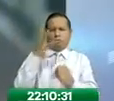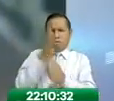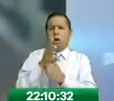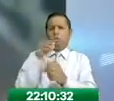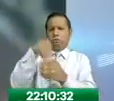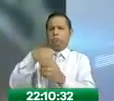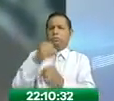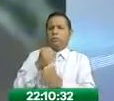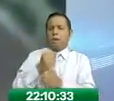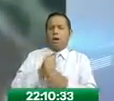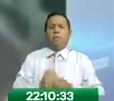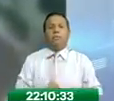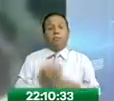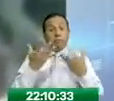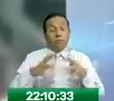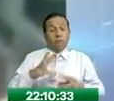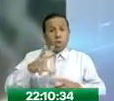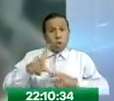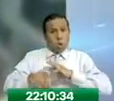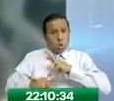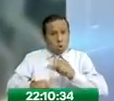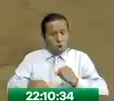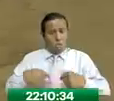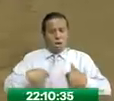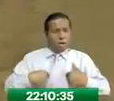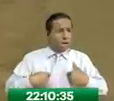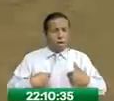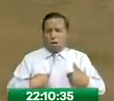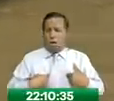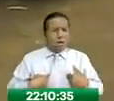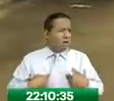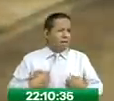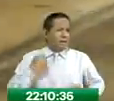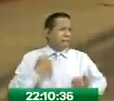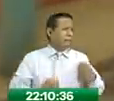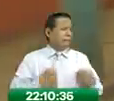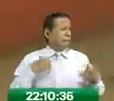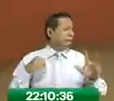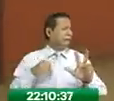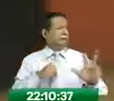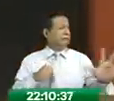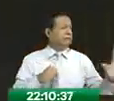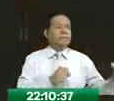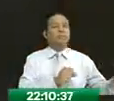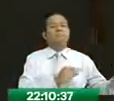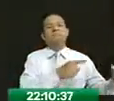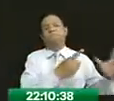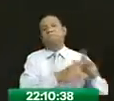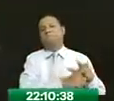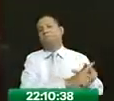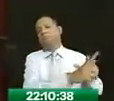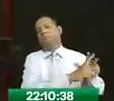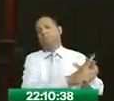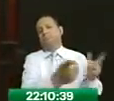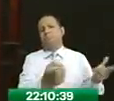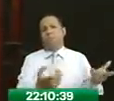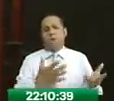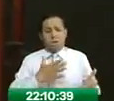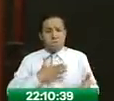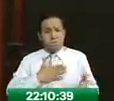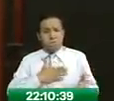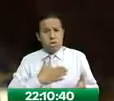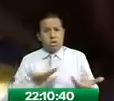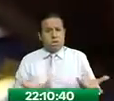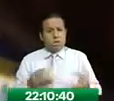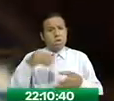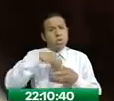Luego del robo, intentó seguir a los ampones, pero estos lograron escapar. Se llevaron todos mis documentos, pero lo que más